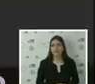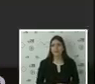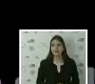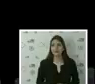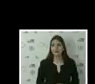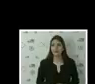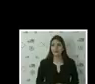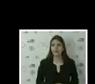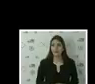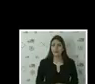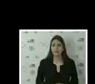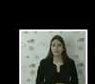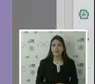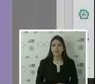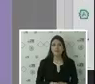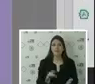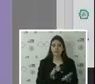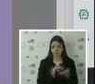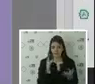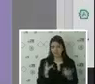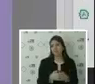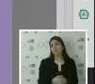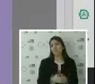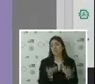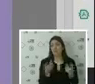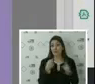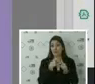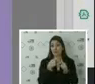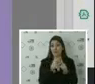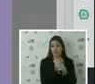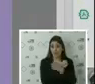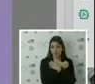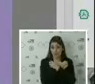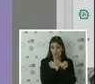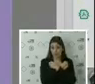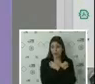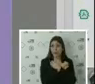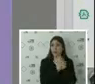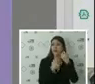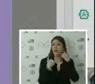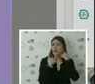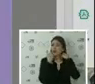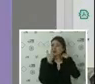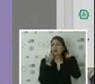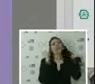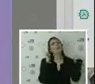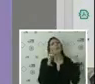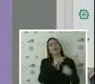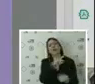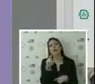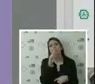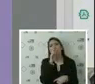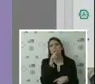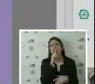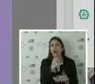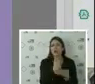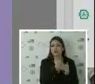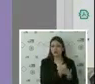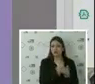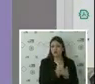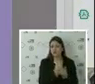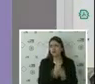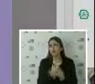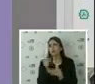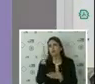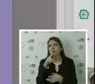Y bueno, para el primer ámbito, el educativo, yo quisiera que se pudieran recibir mejores herramientas para mejorar la educación, ya